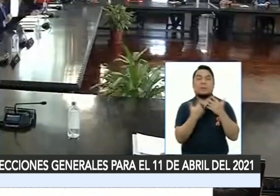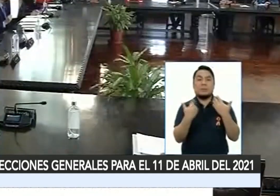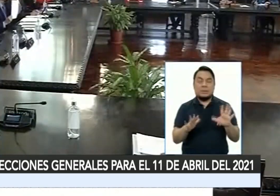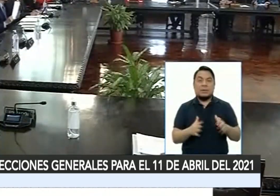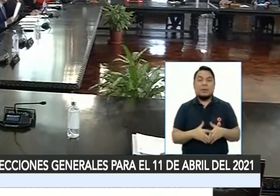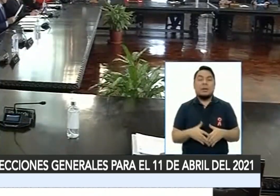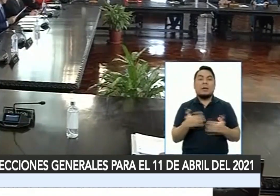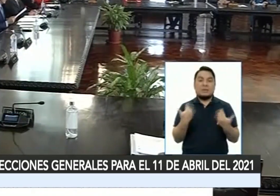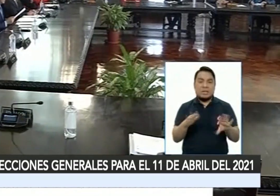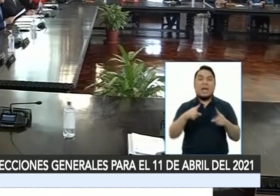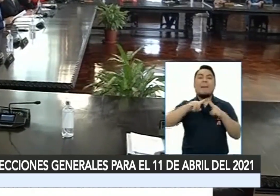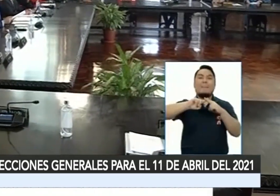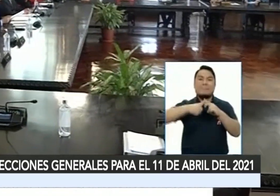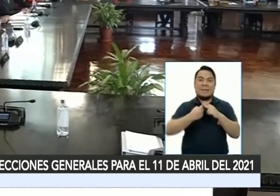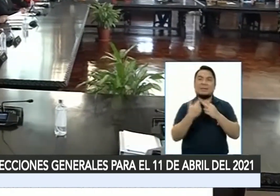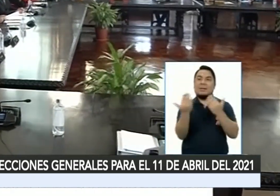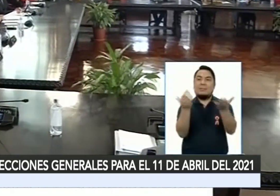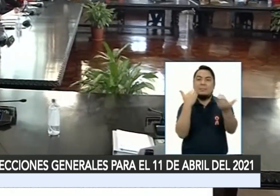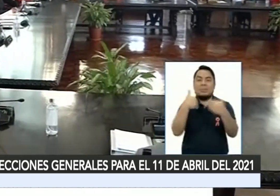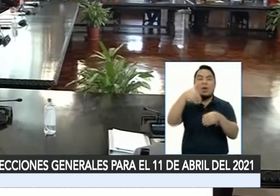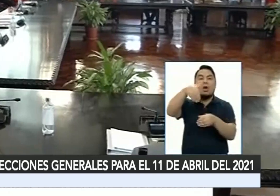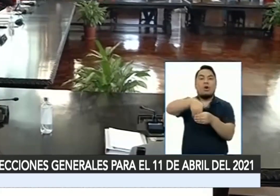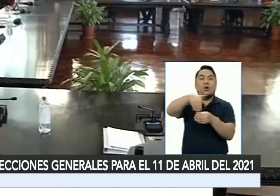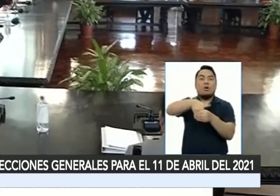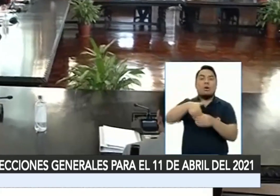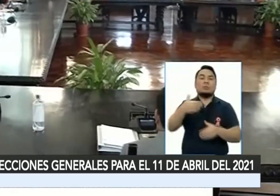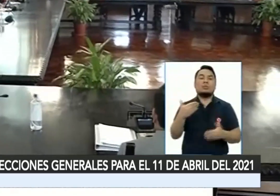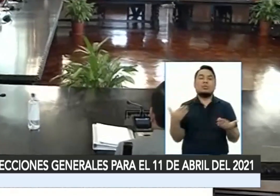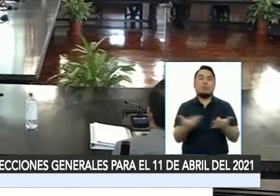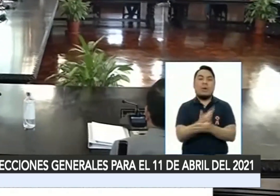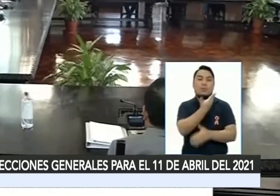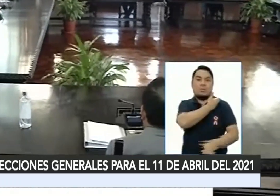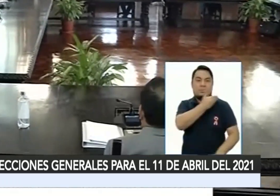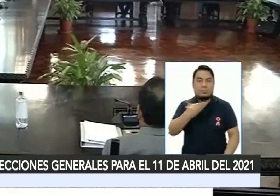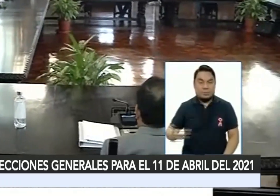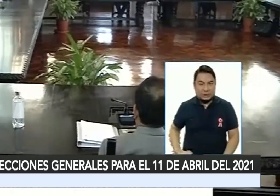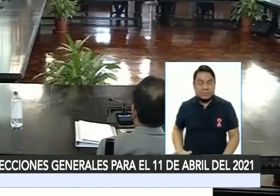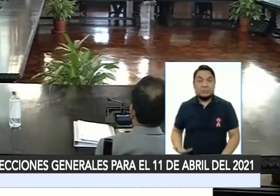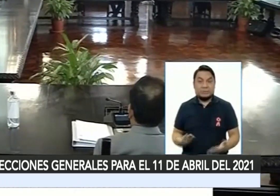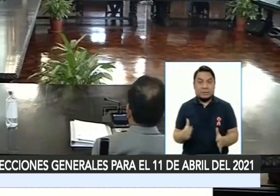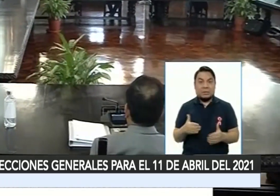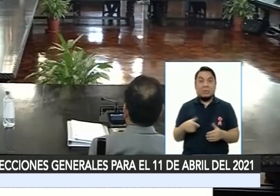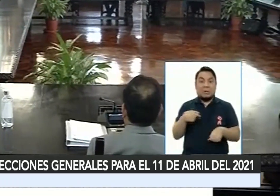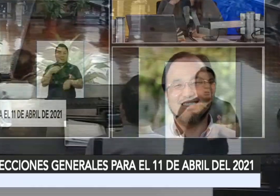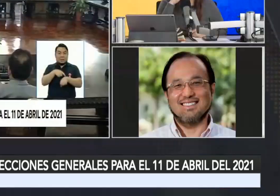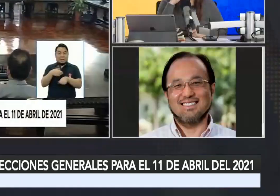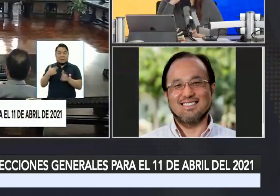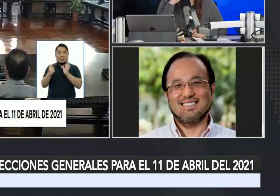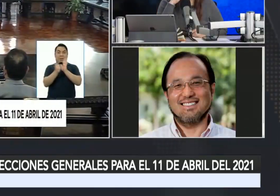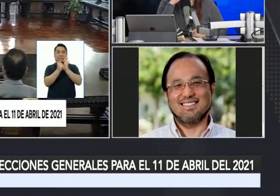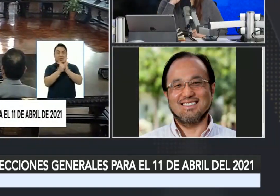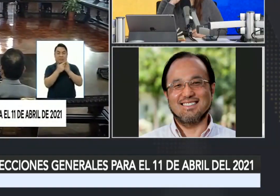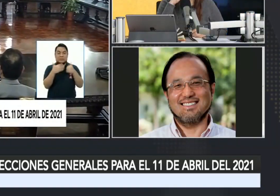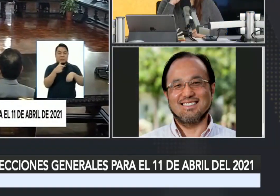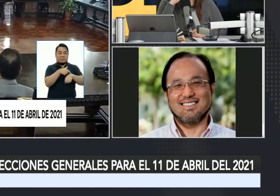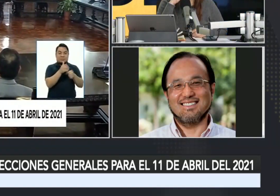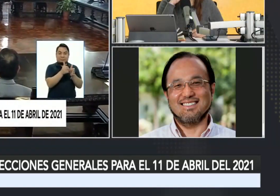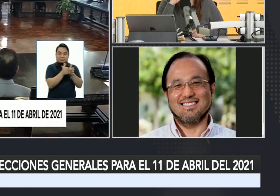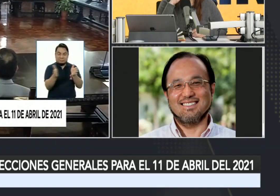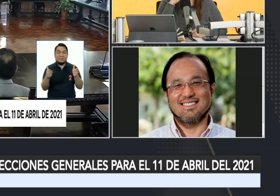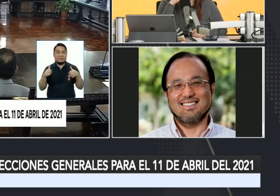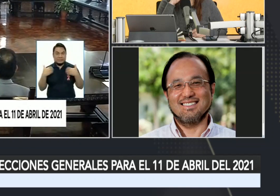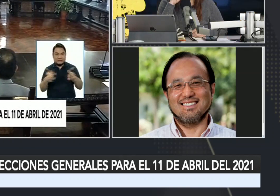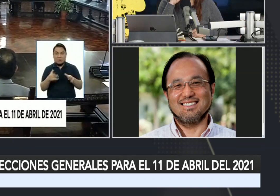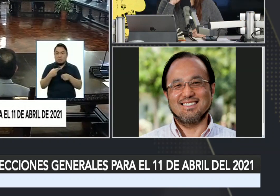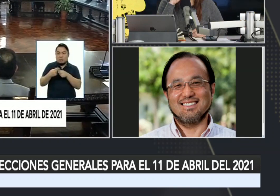pelea digamos en la que está enfrascado el congreso con el presidente no efectivamente el presidente está